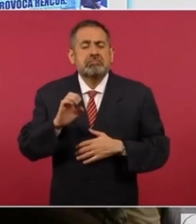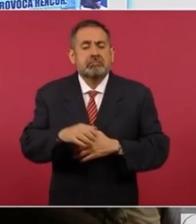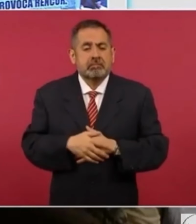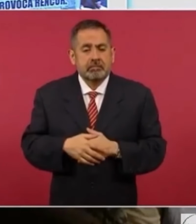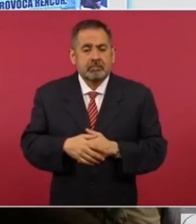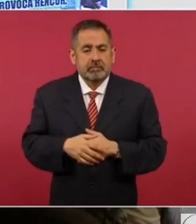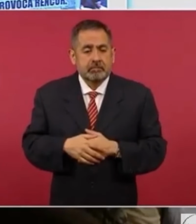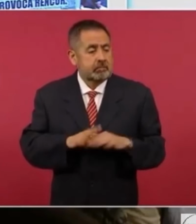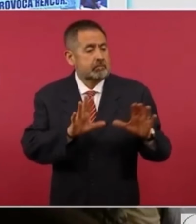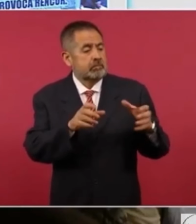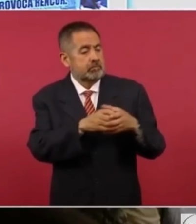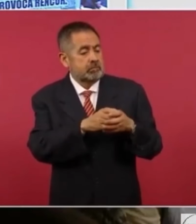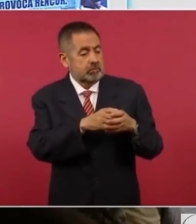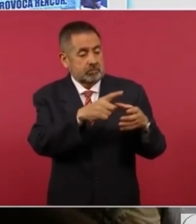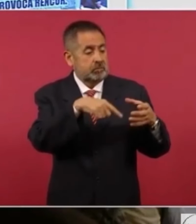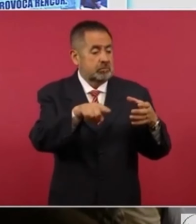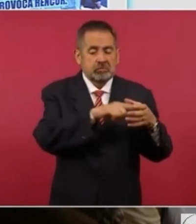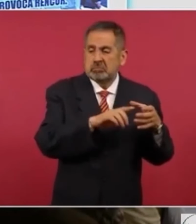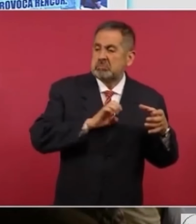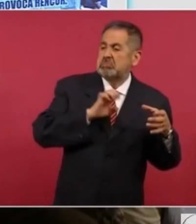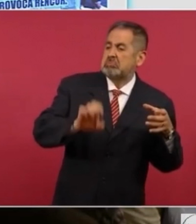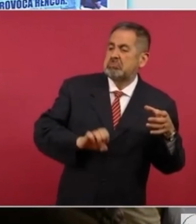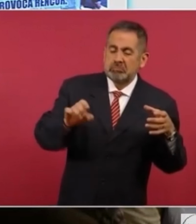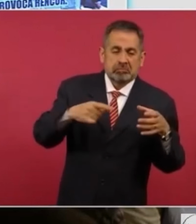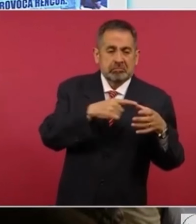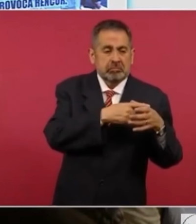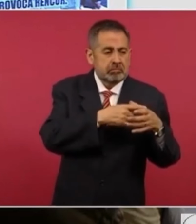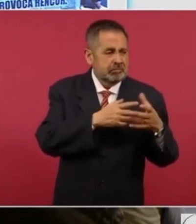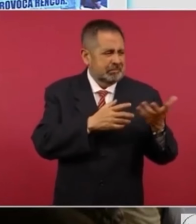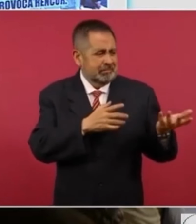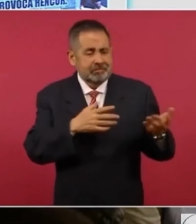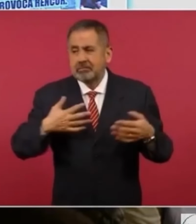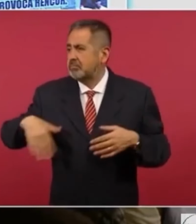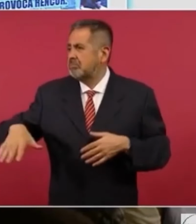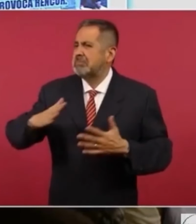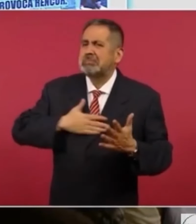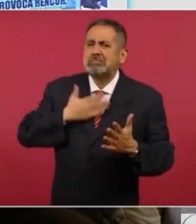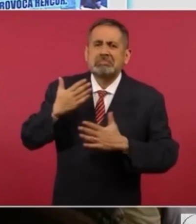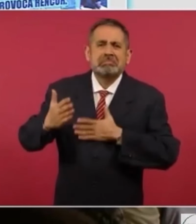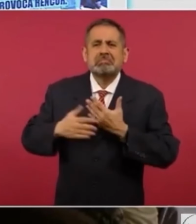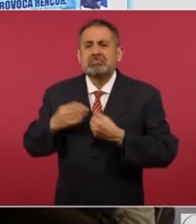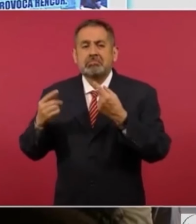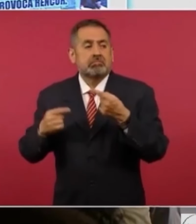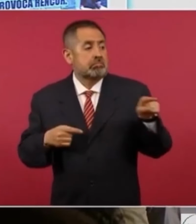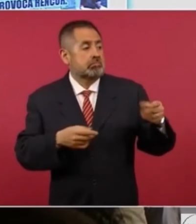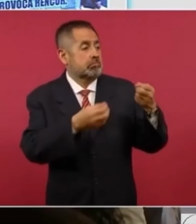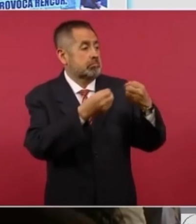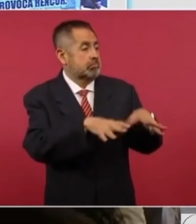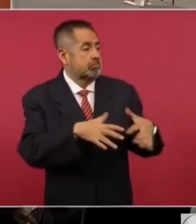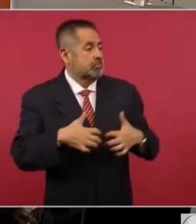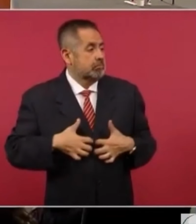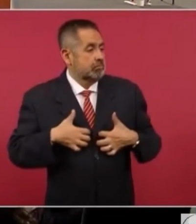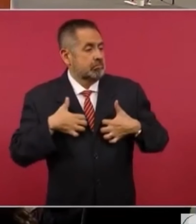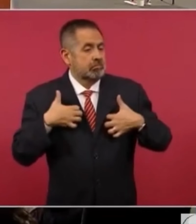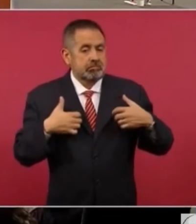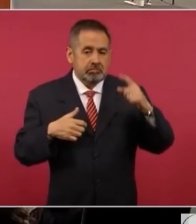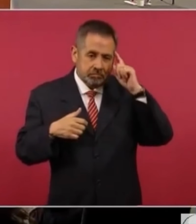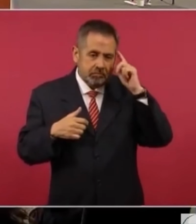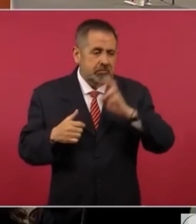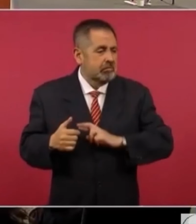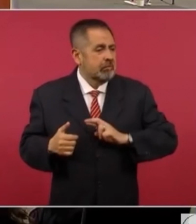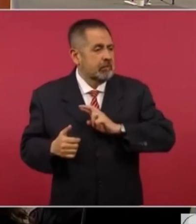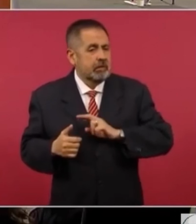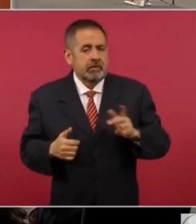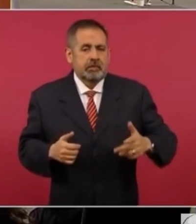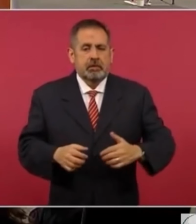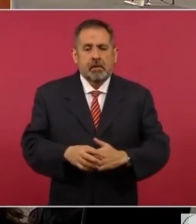Odian las minorías porque conquistar derechos provoca alegría, mientras que perder privilegios provoca rencor.